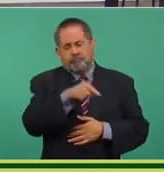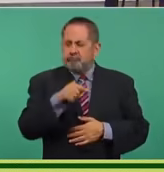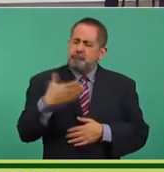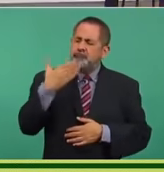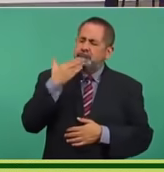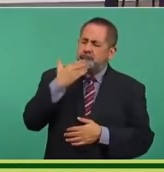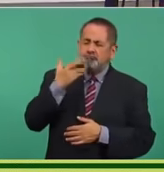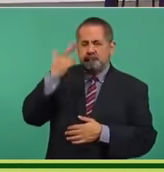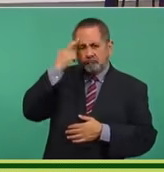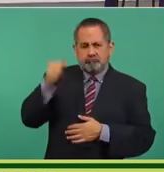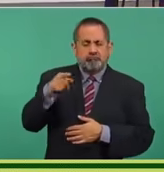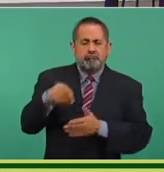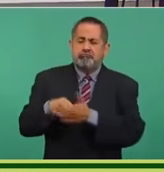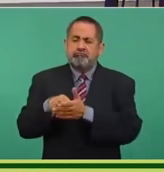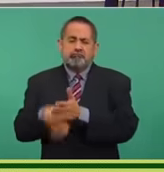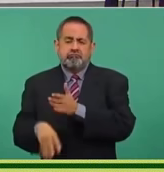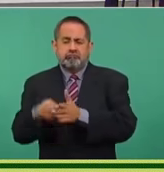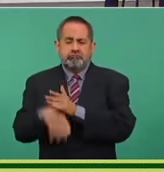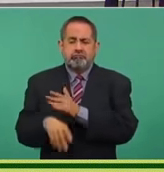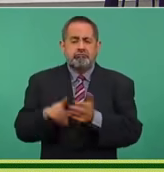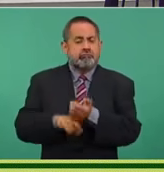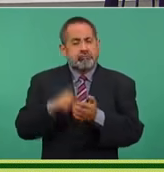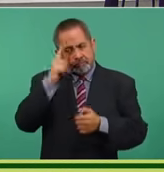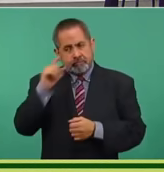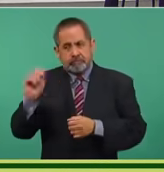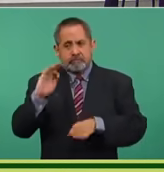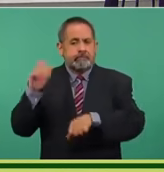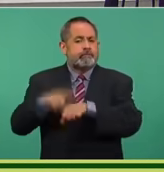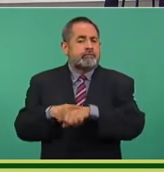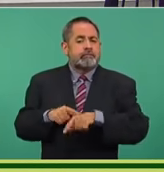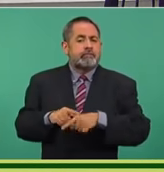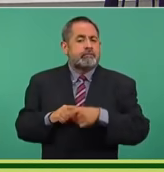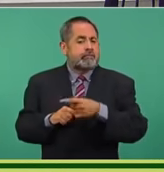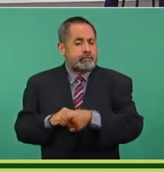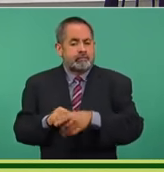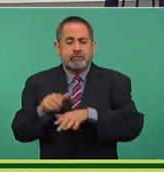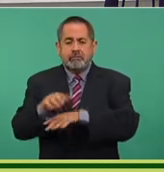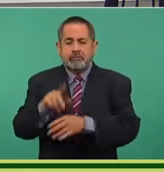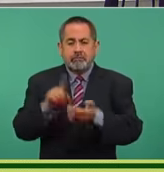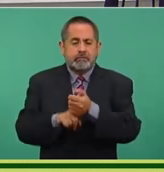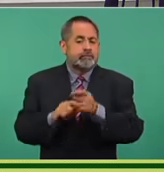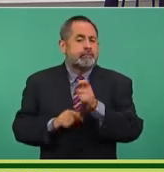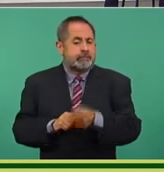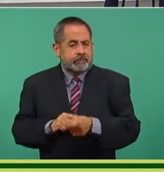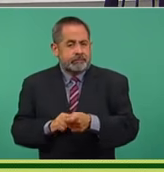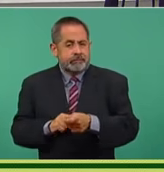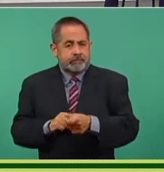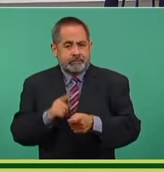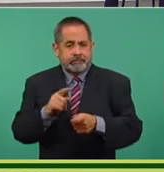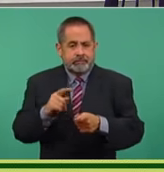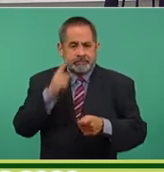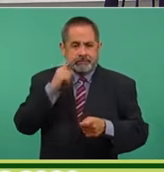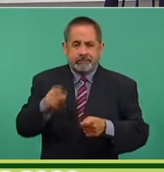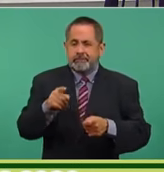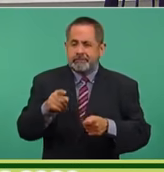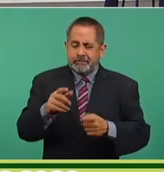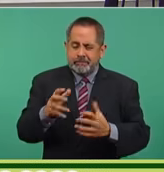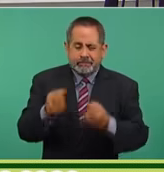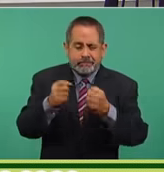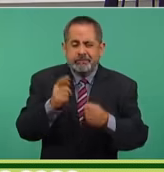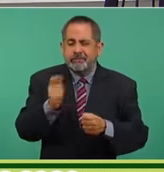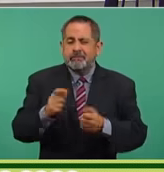las omisiones de las autoridades federales en relación con el rescate de los cuerpos